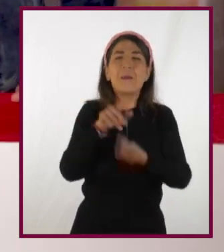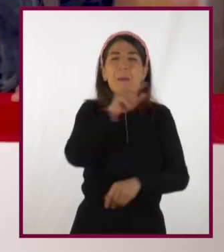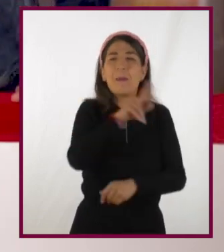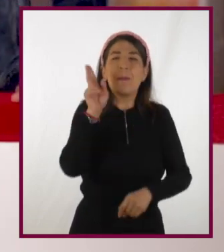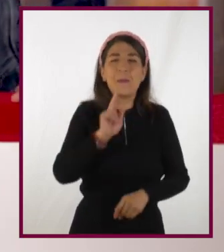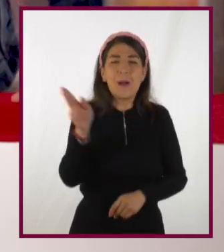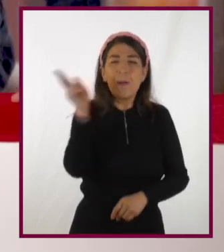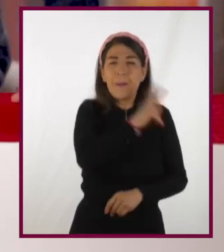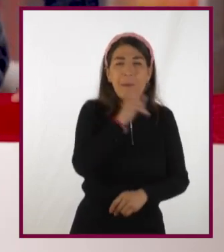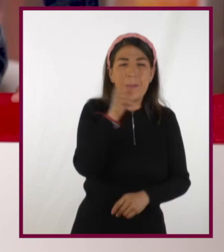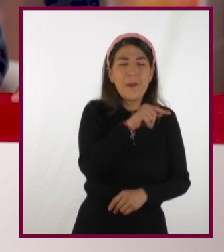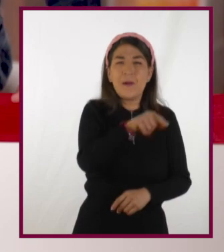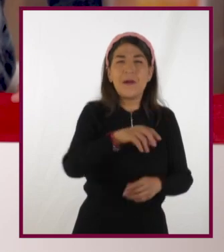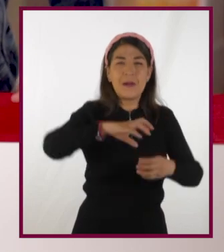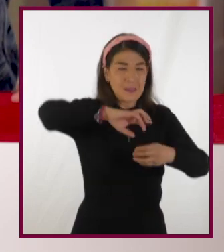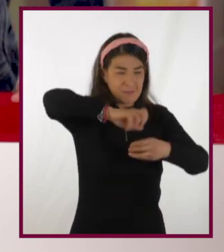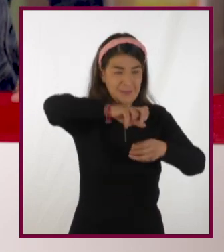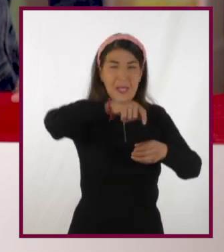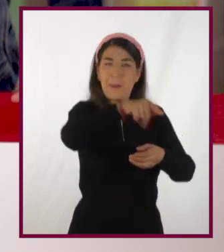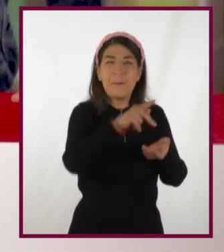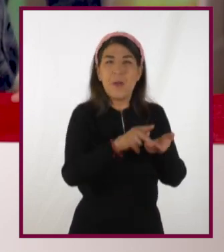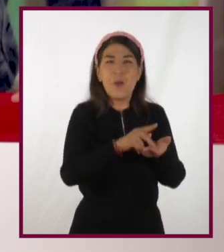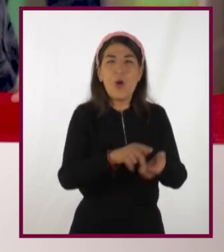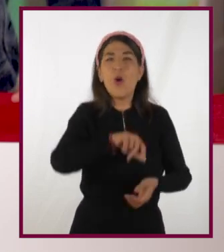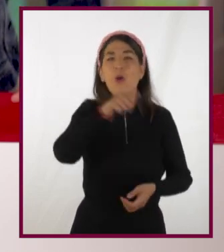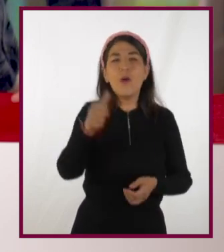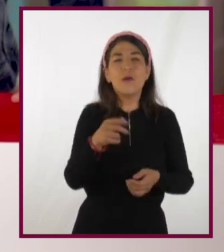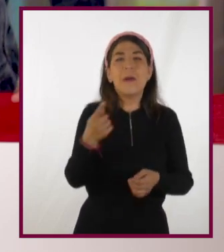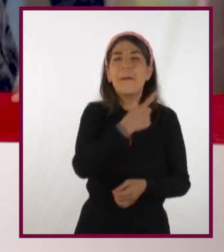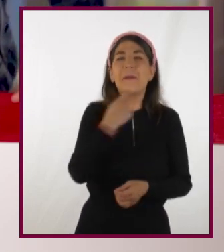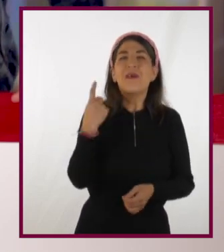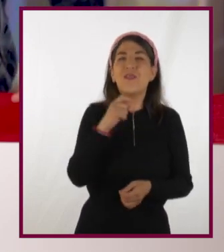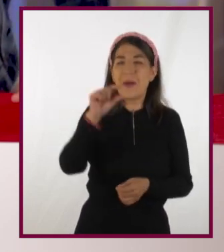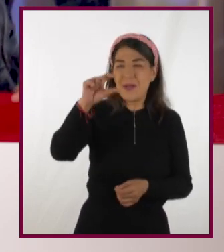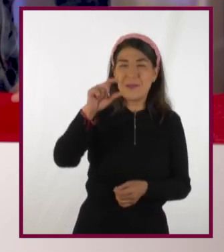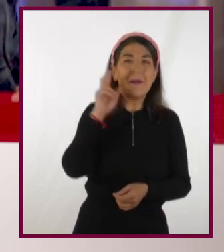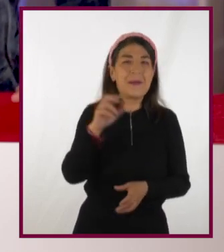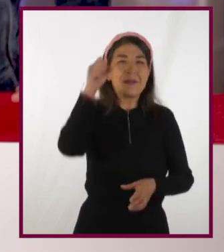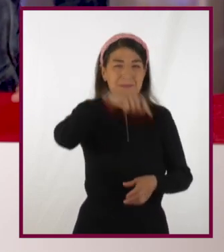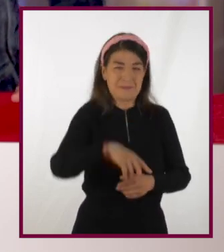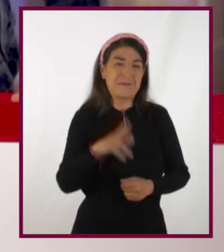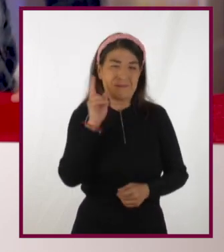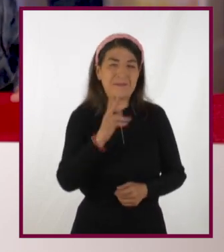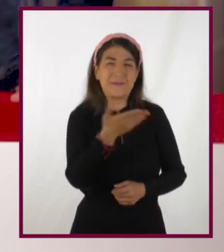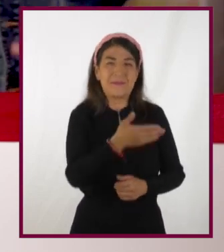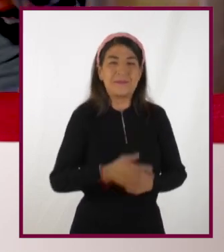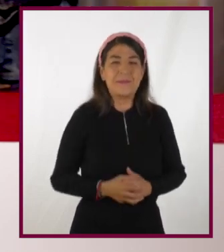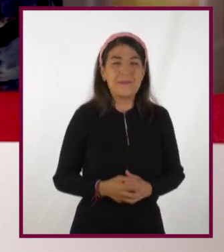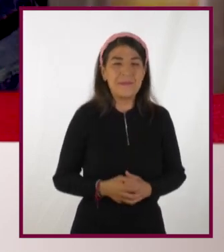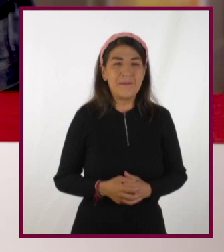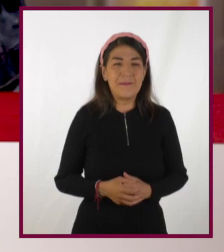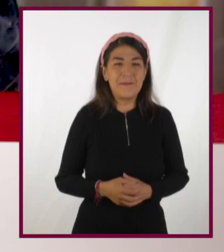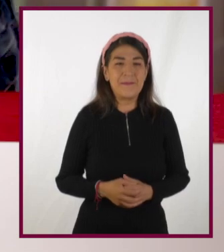claridad lo que ocurre con el aire, en lugar del tapón del bolígrafo usamos un tubito de perfume? ¿Te parece? ¿Va? ¿Me parece muy bien? Sí. Muy